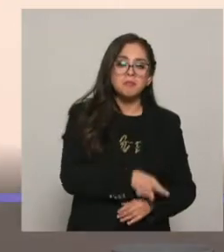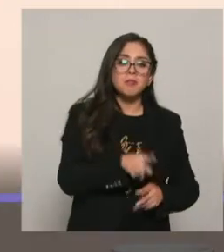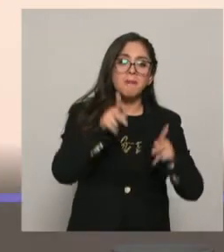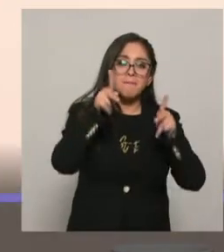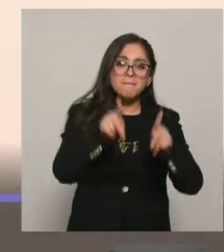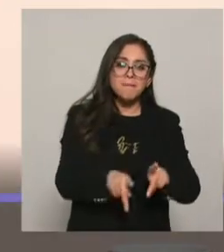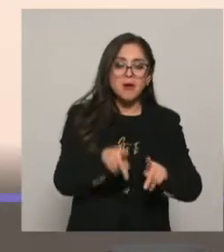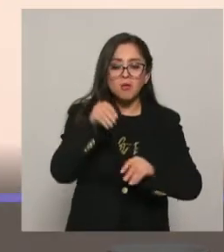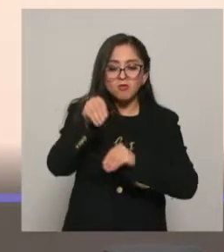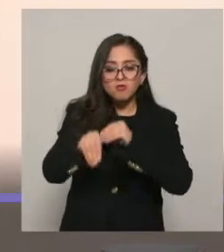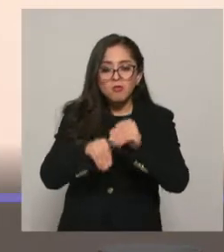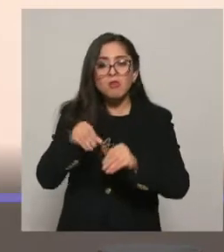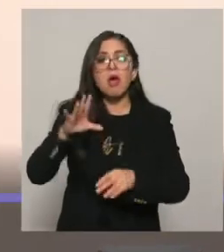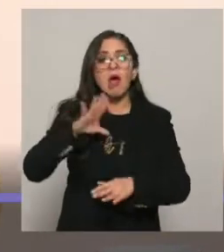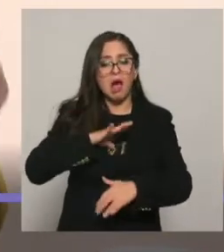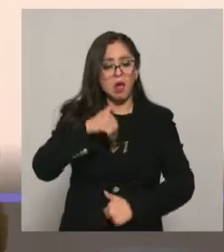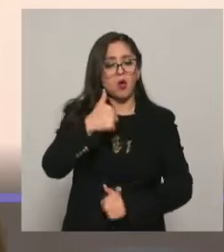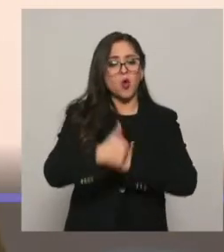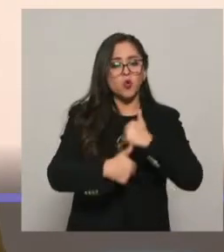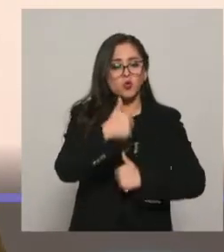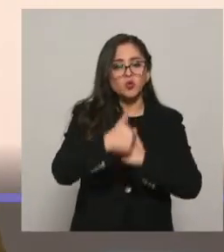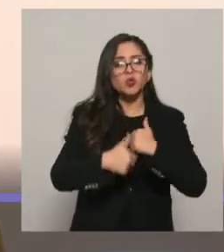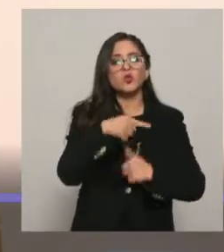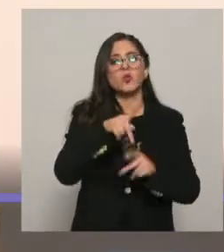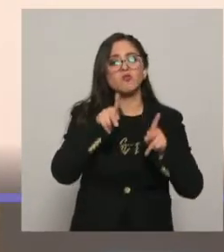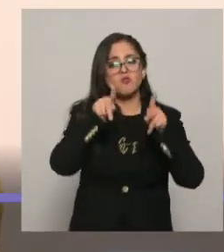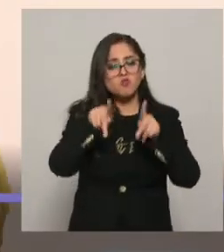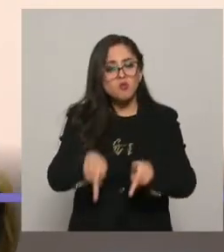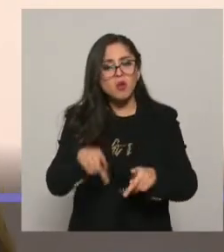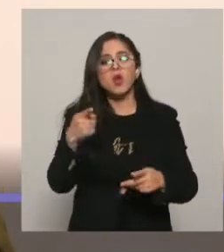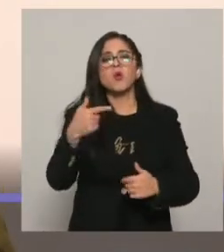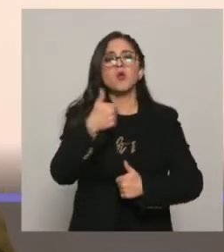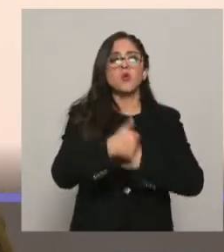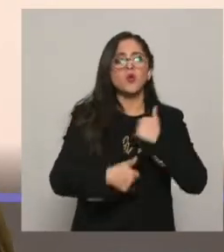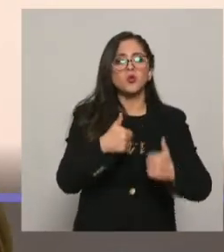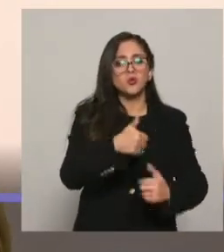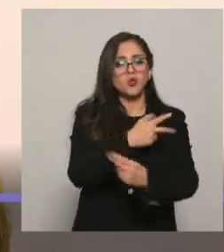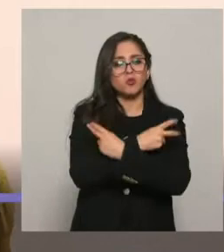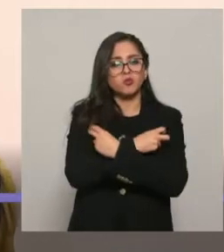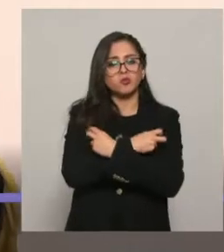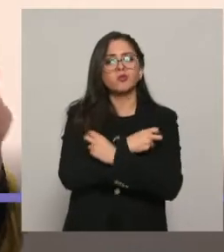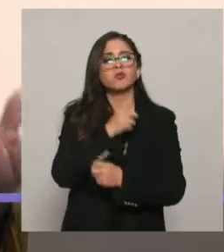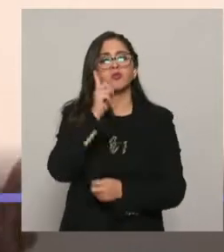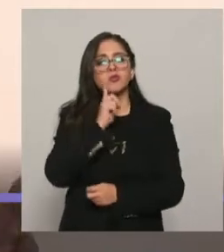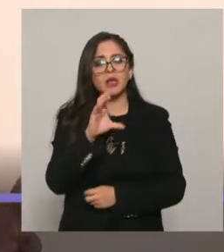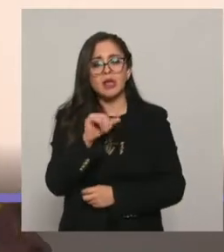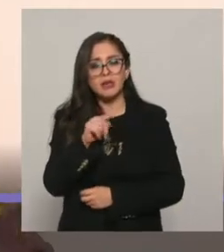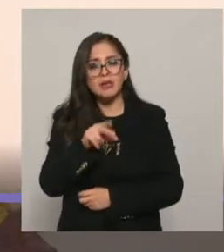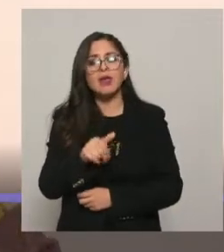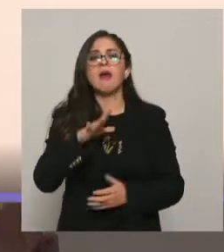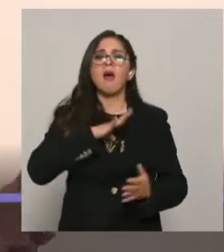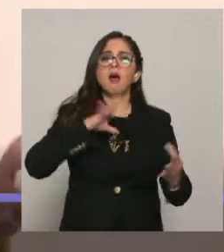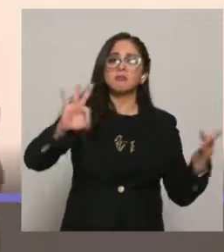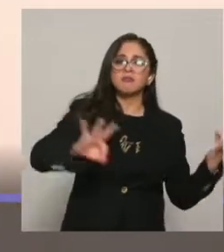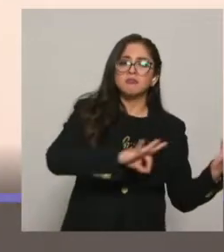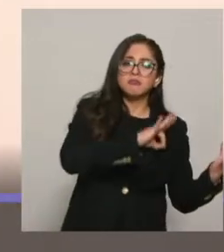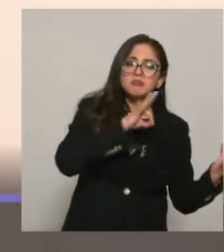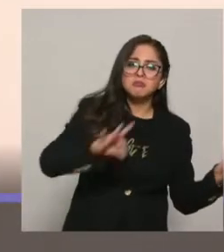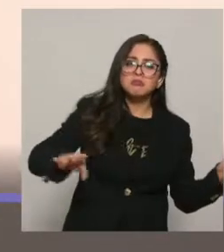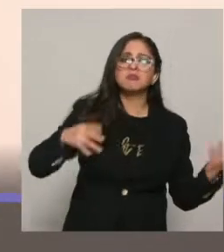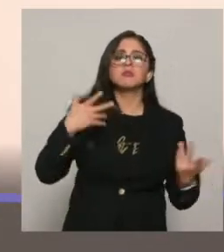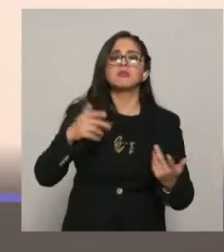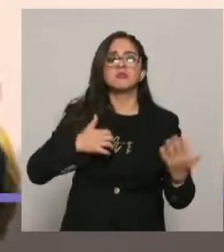concurso de tumbas, hay concursos de catrinas, van mariachis, van conjuntos